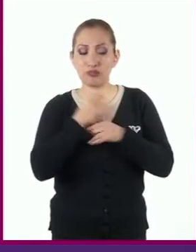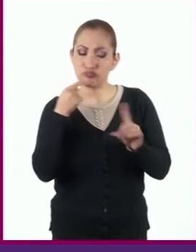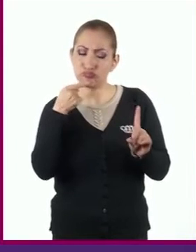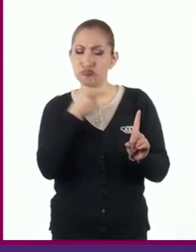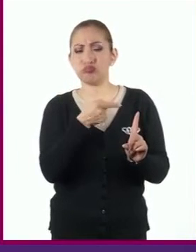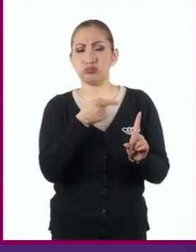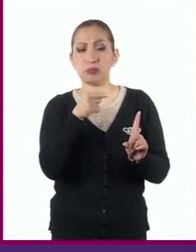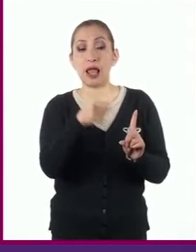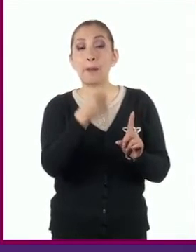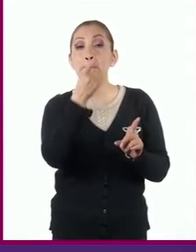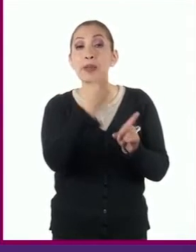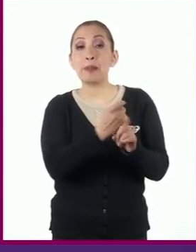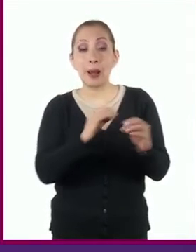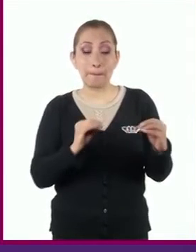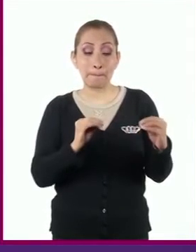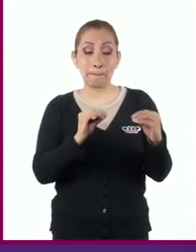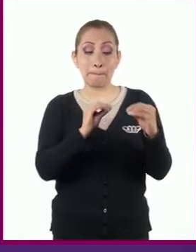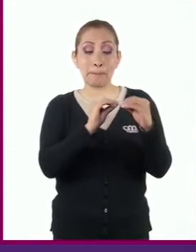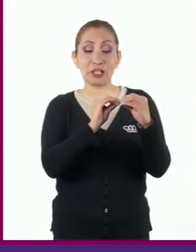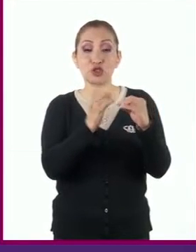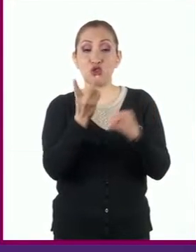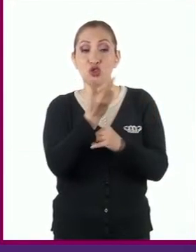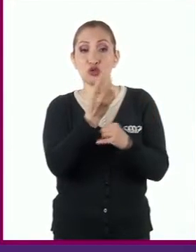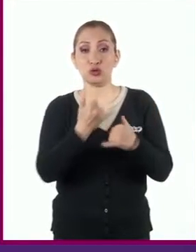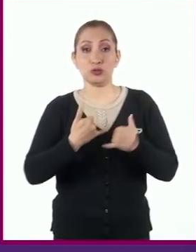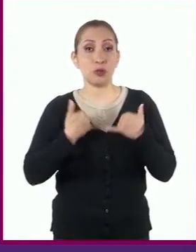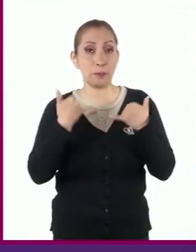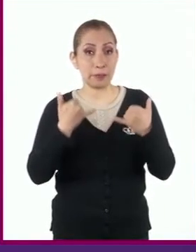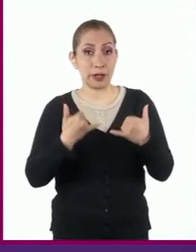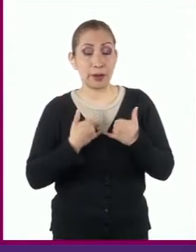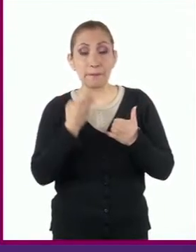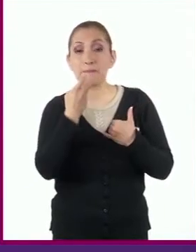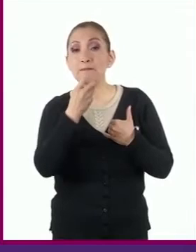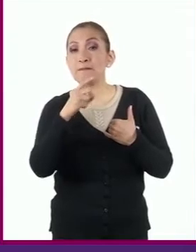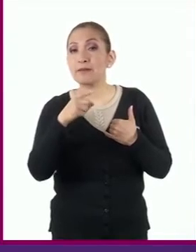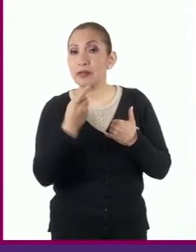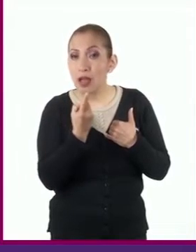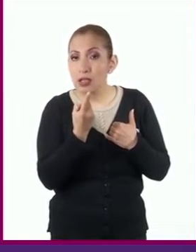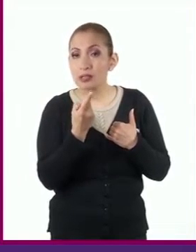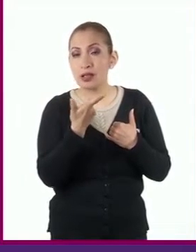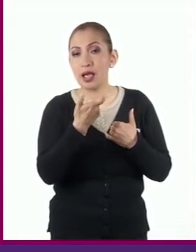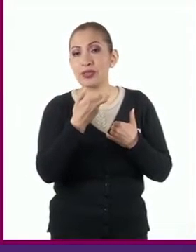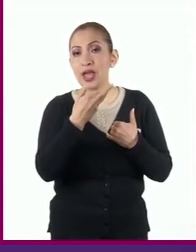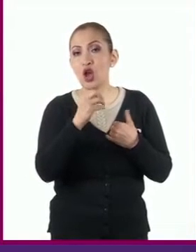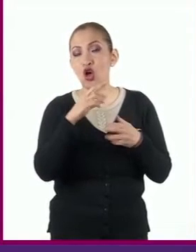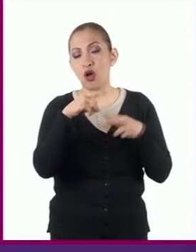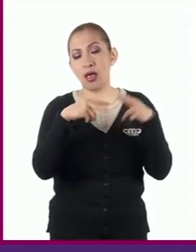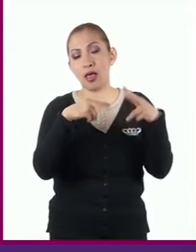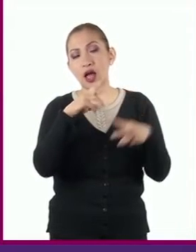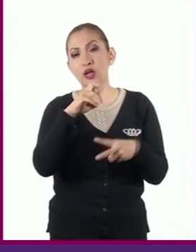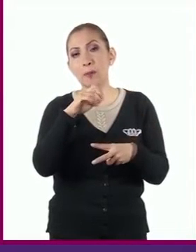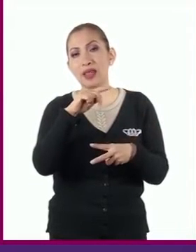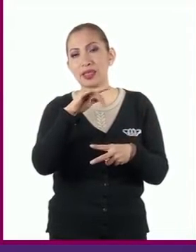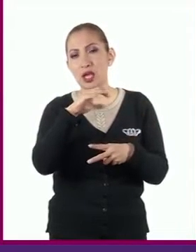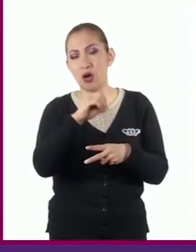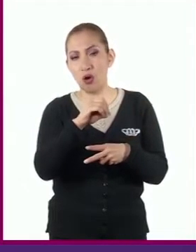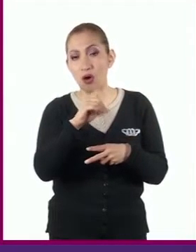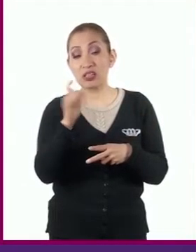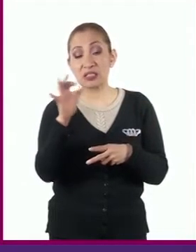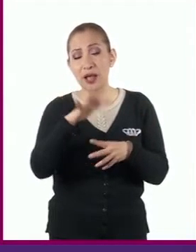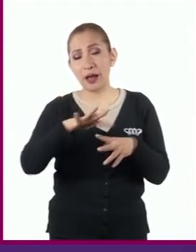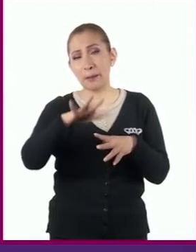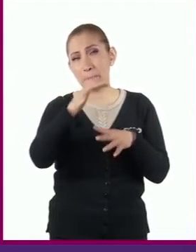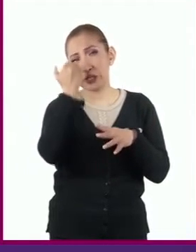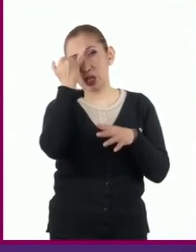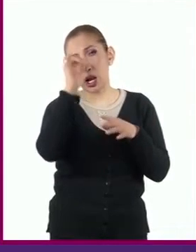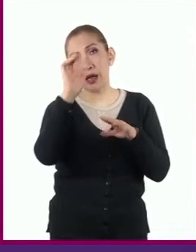centra en el primer beso entre dos jóvenes, por lo que se trata del género romántico. Posiblemente la escena es